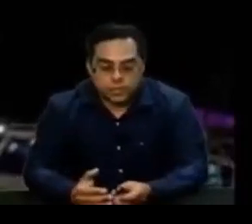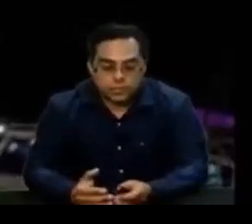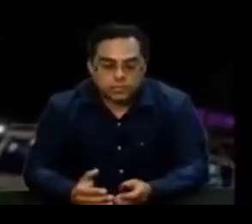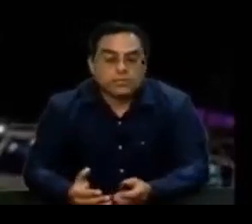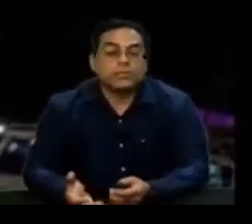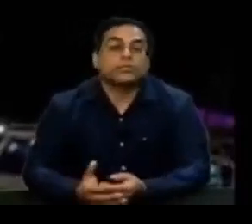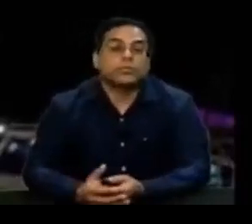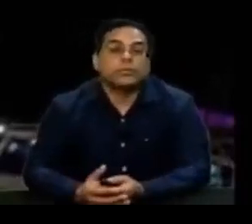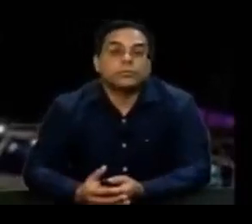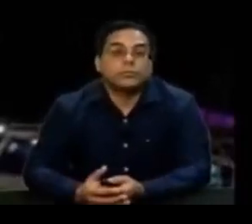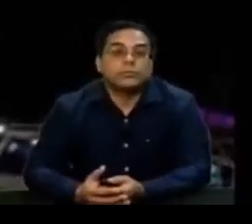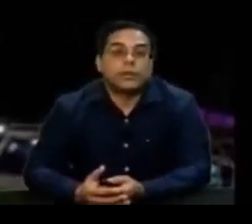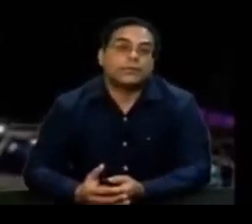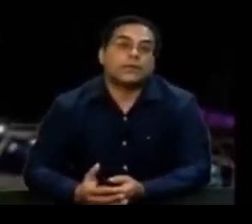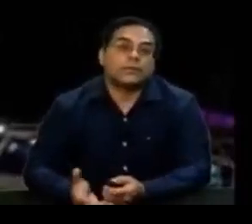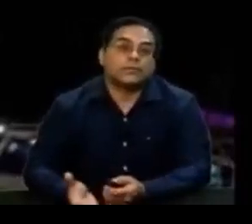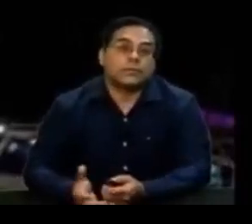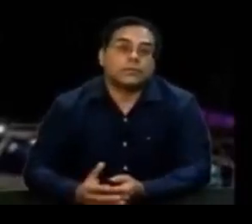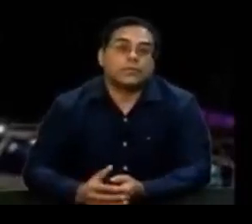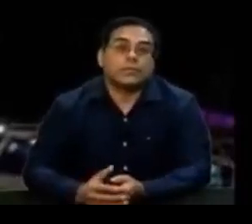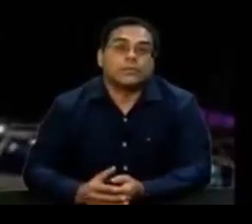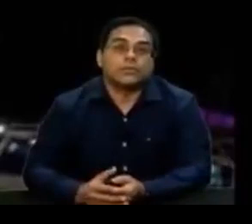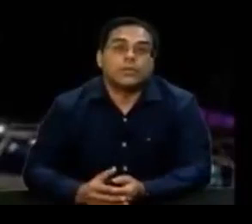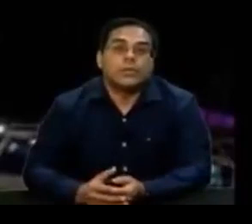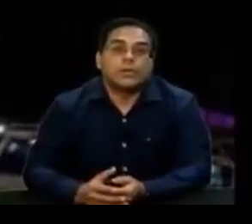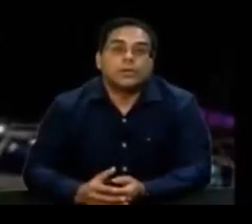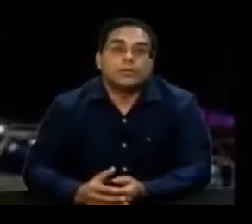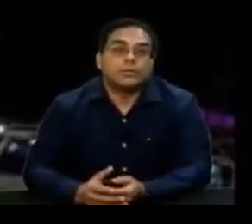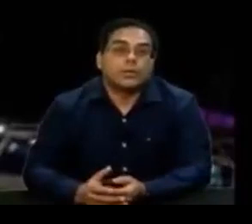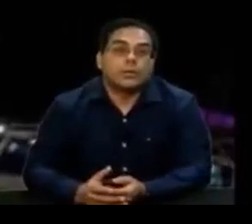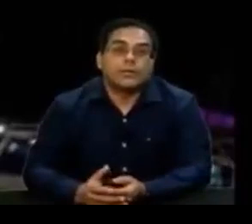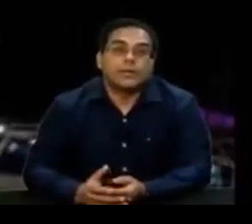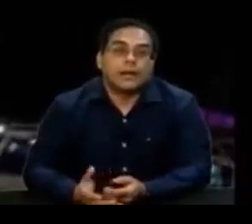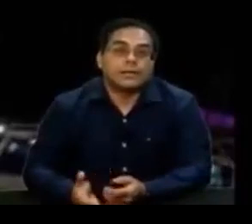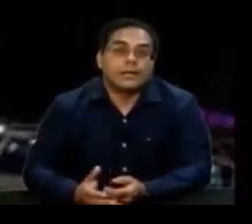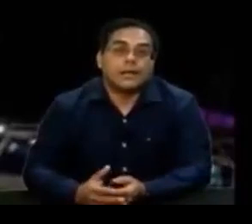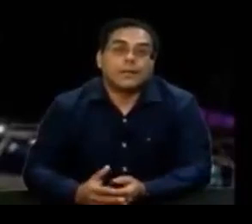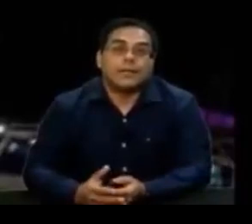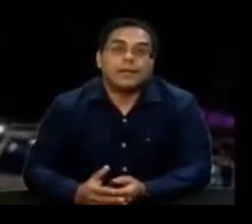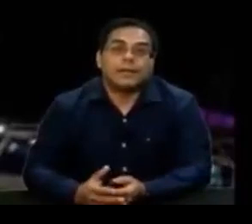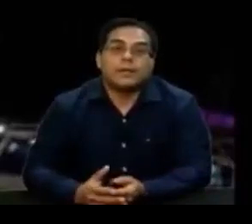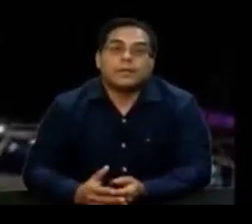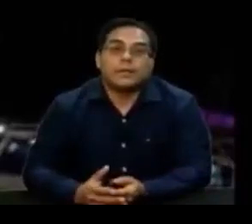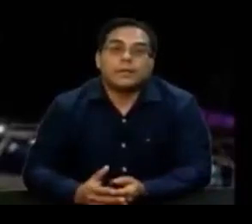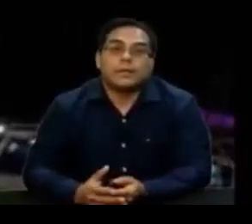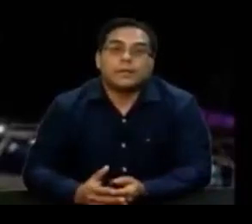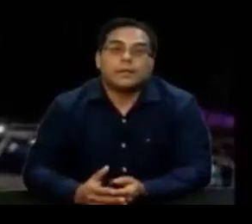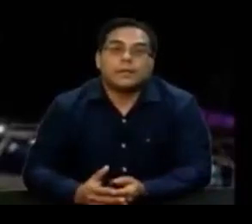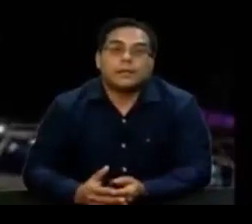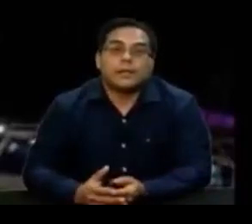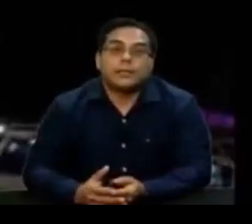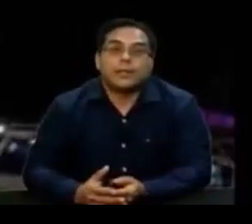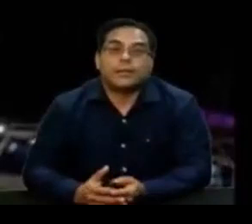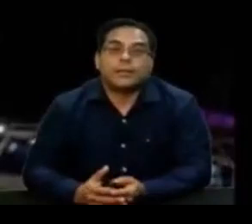que tuvo una explosión de un artefacto de estos explosivos, ¿no? Si observan, la cara está quemada,